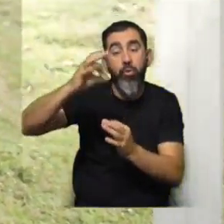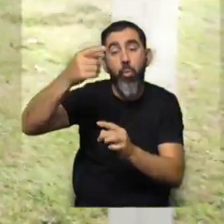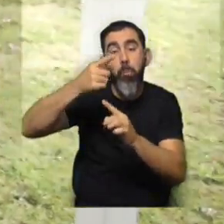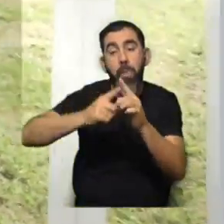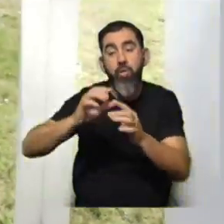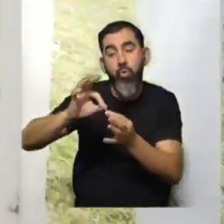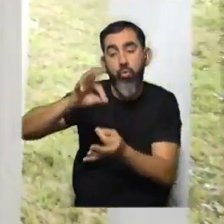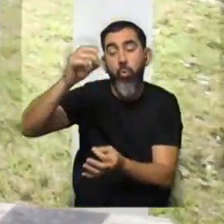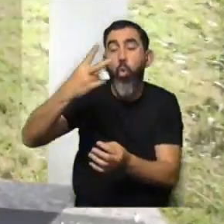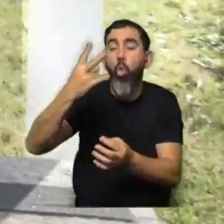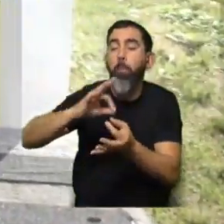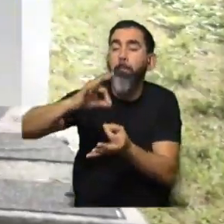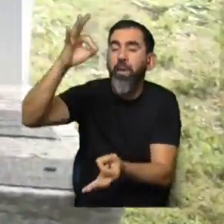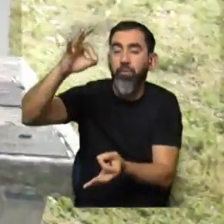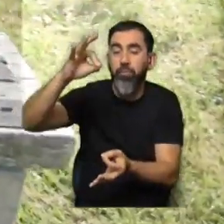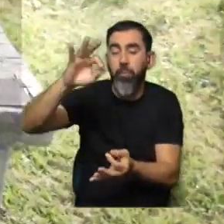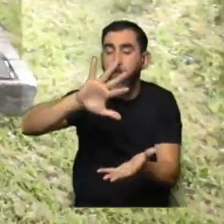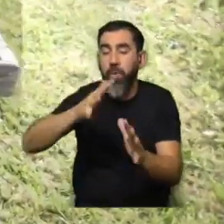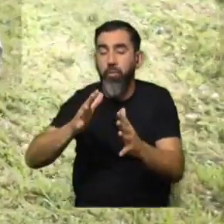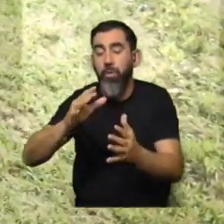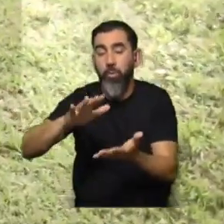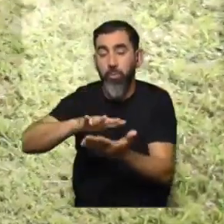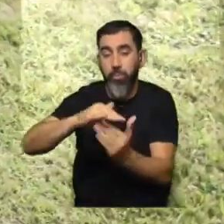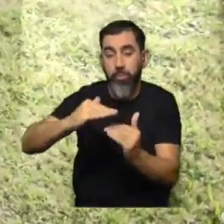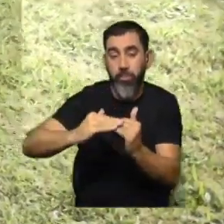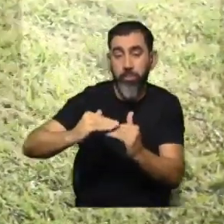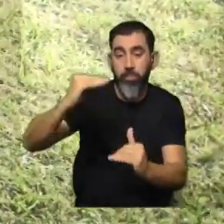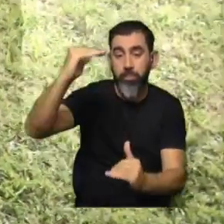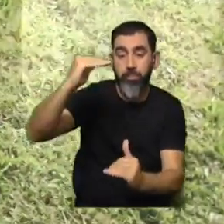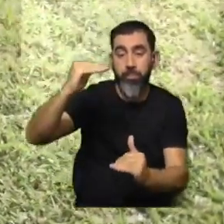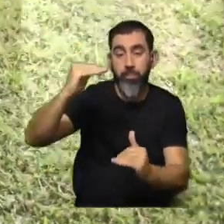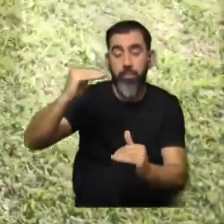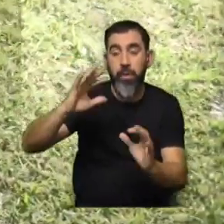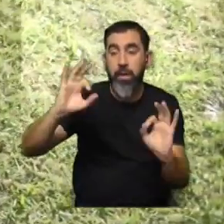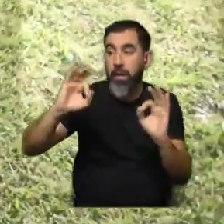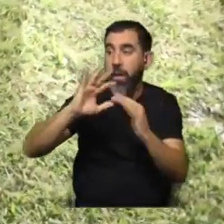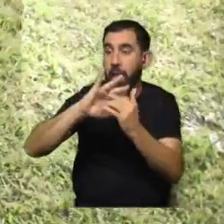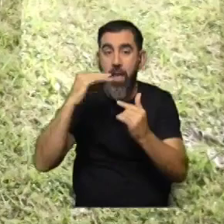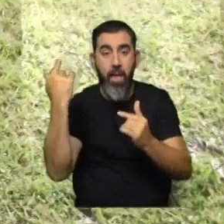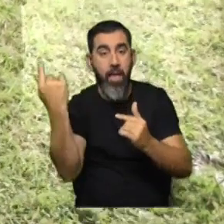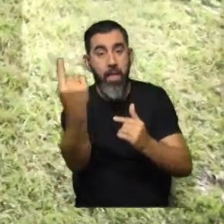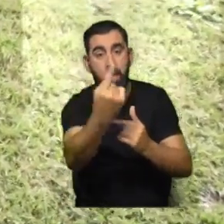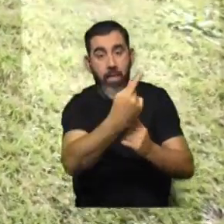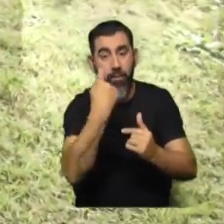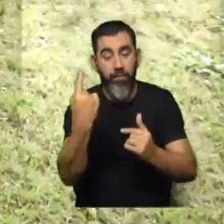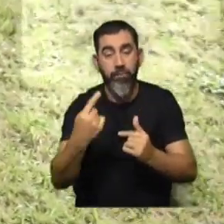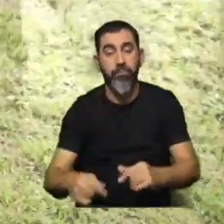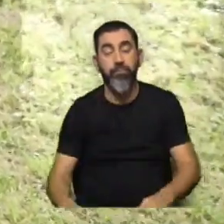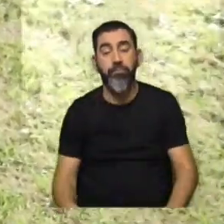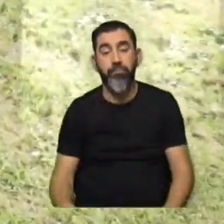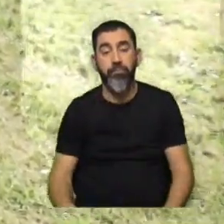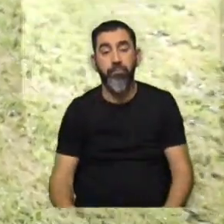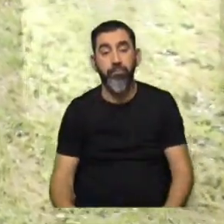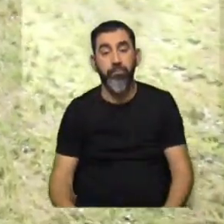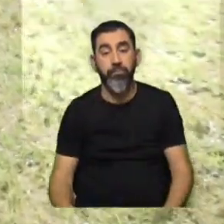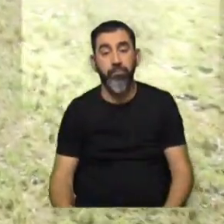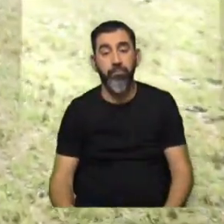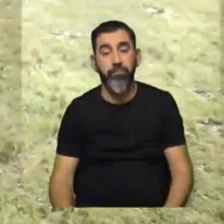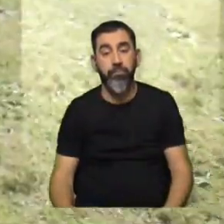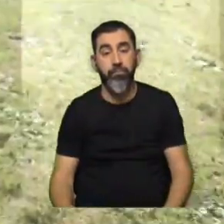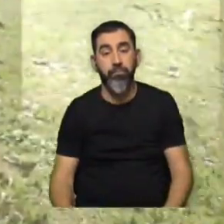1 metro y medio de altura y 2 metros del piso, tiene que estar libre de obstáculos y tiene que